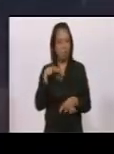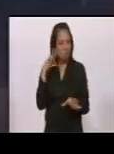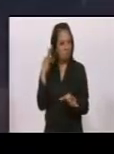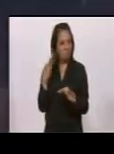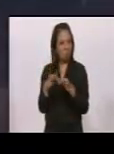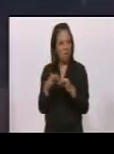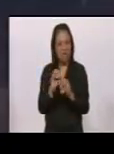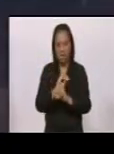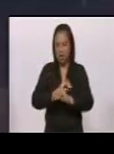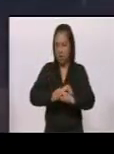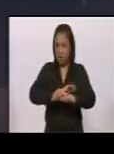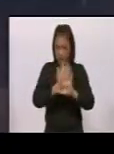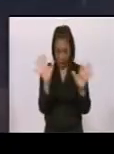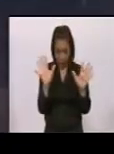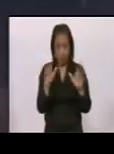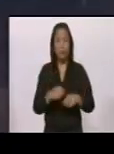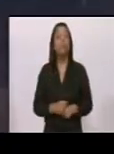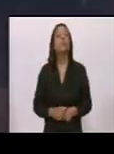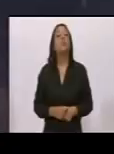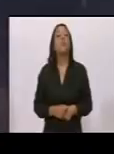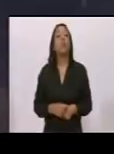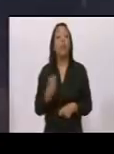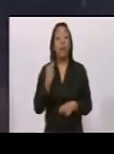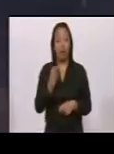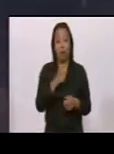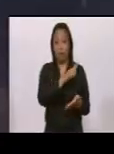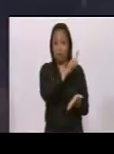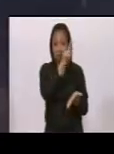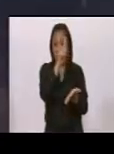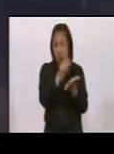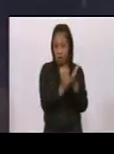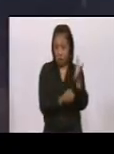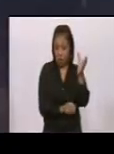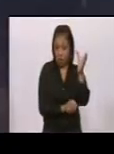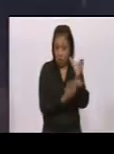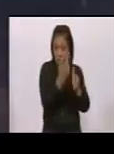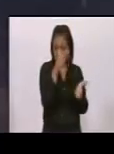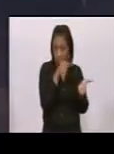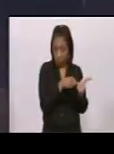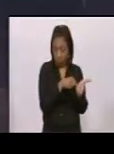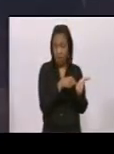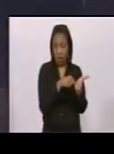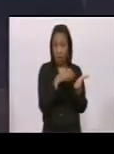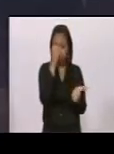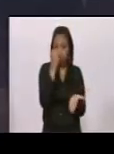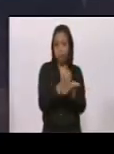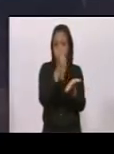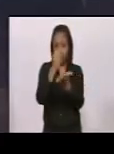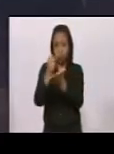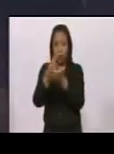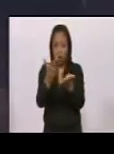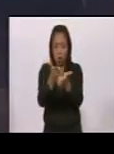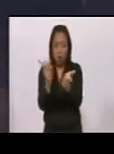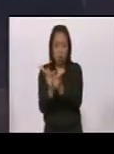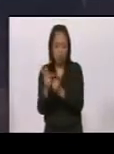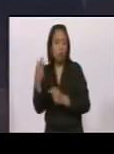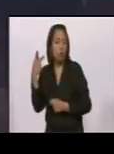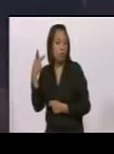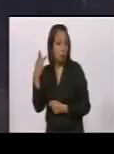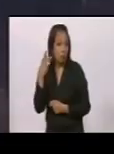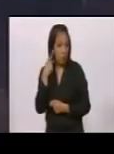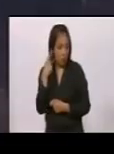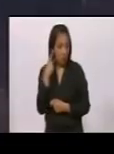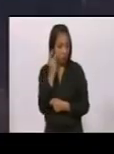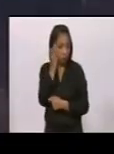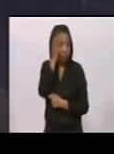y transparencia. Con base en la nueva legislación aprobada por todos los partidos políticos,